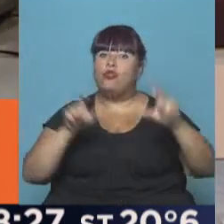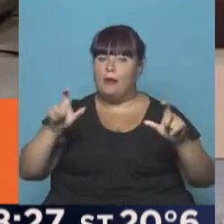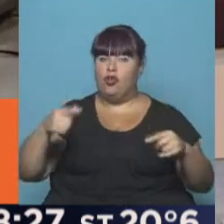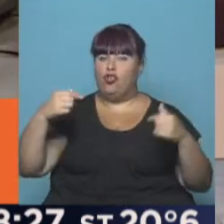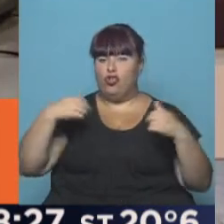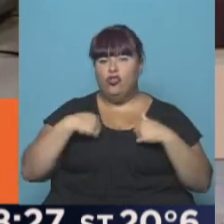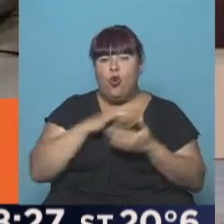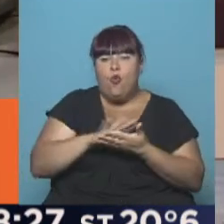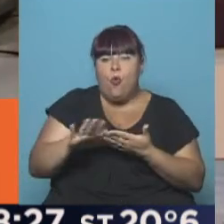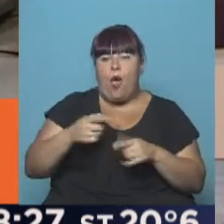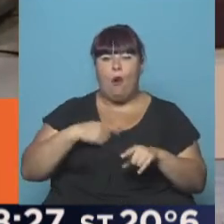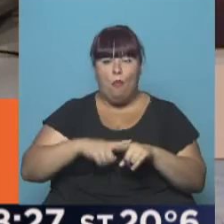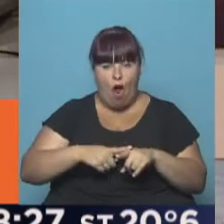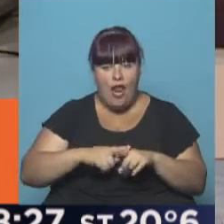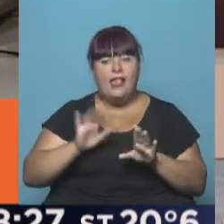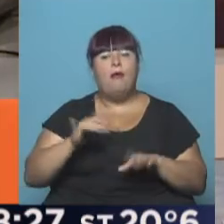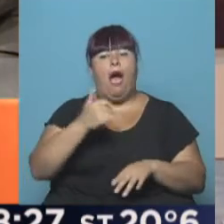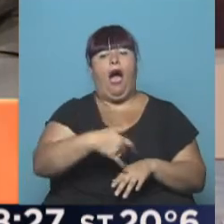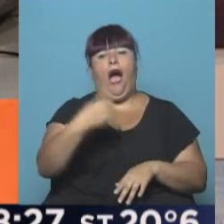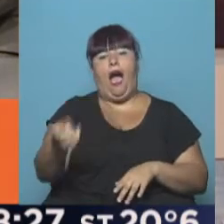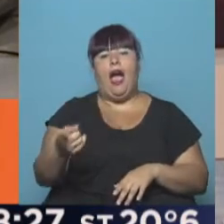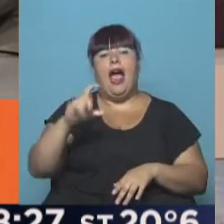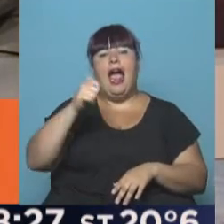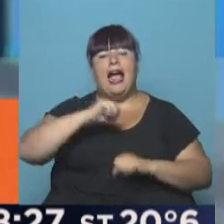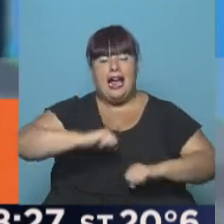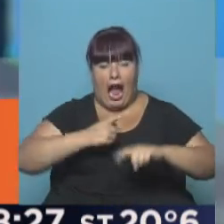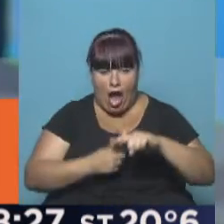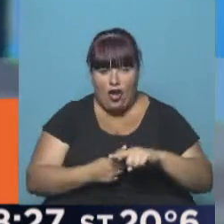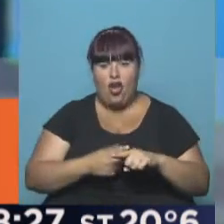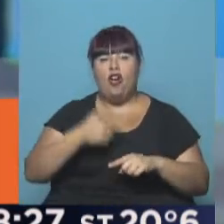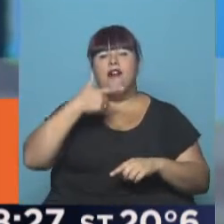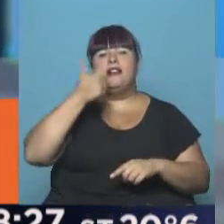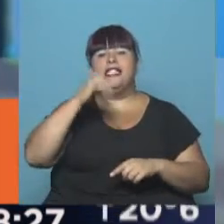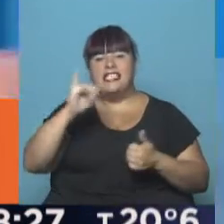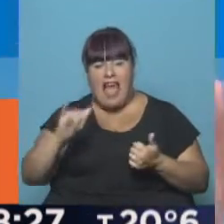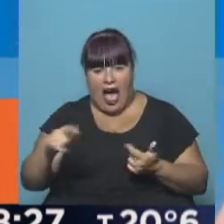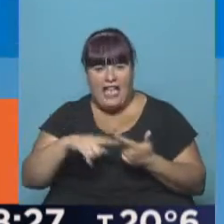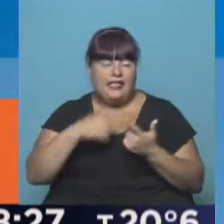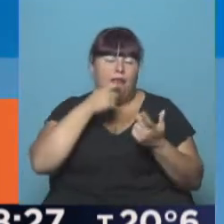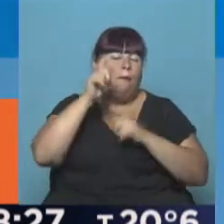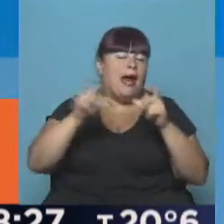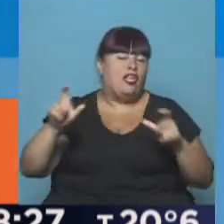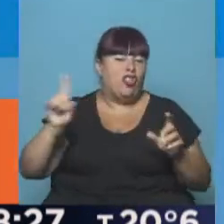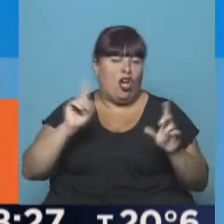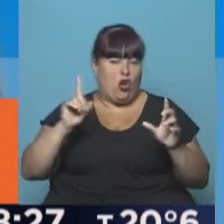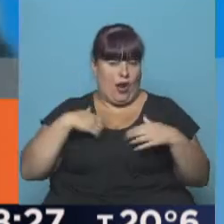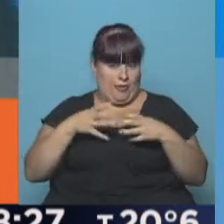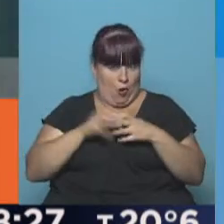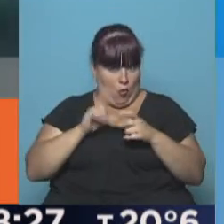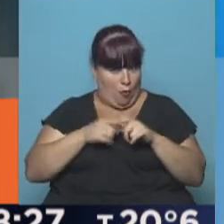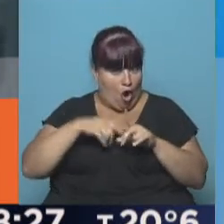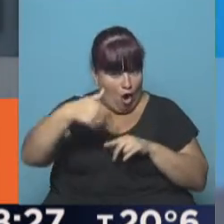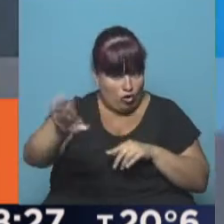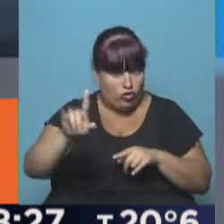yo soy nuevo en la política pero tenemos a la doctora carrió tenemos a fernando sánchez por nombrar gente que no es de mi espacio